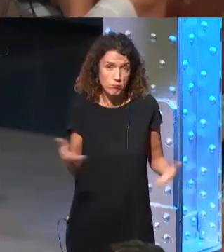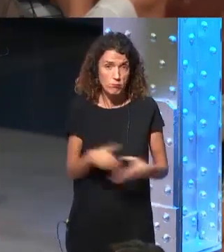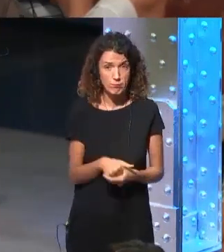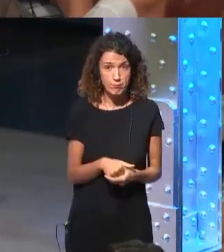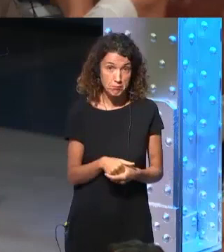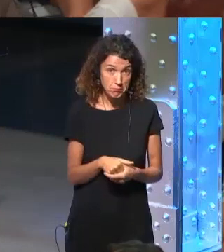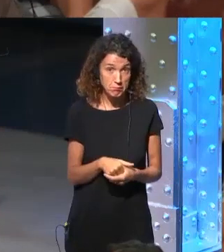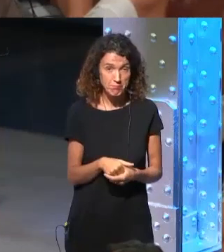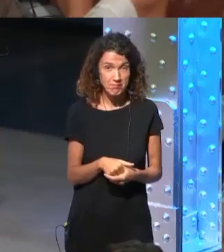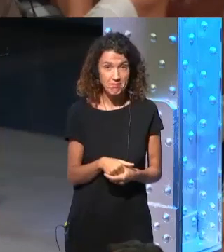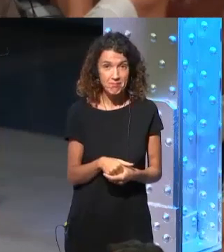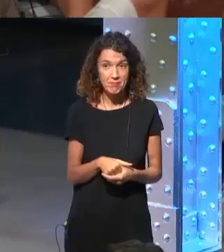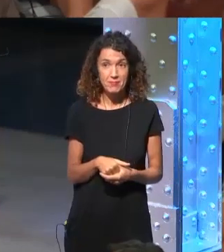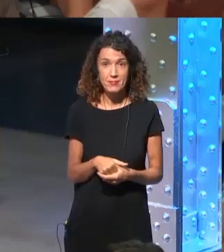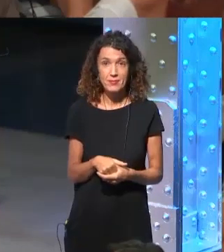eso.